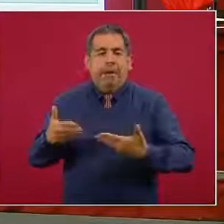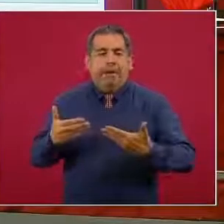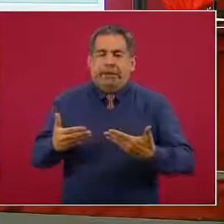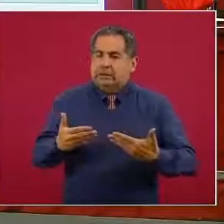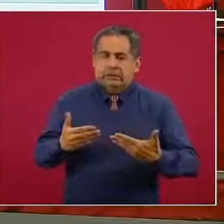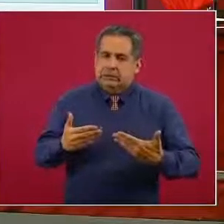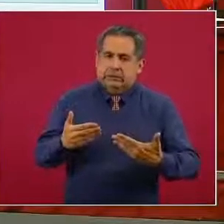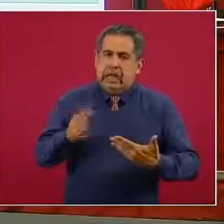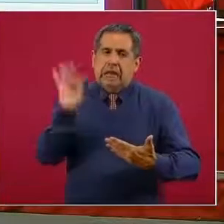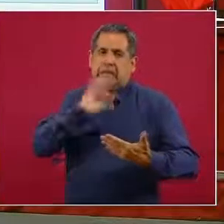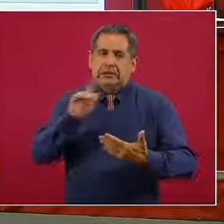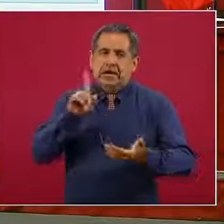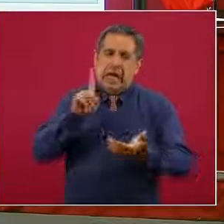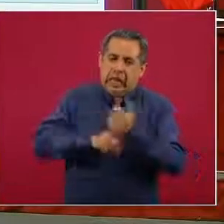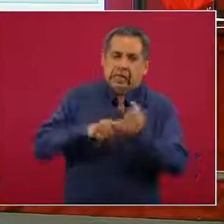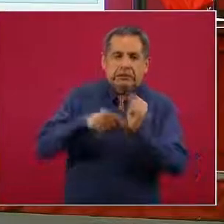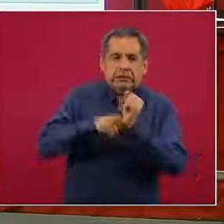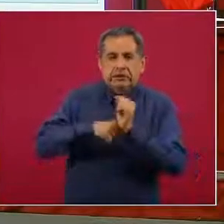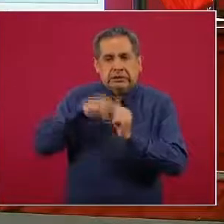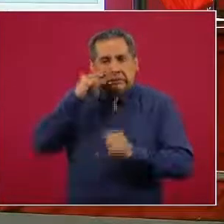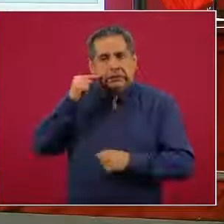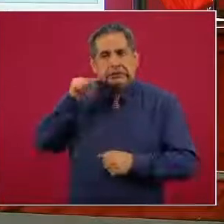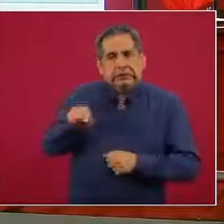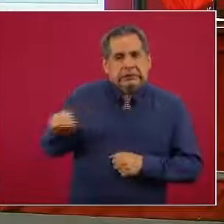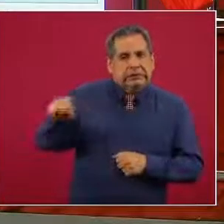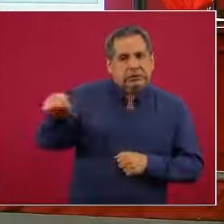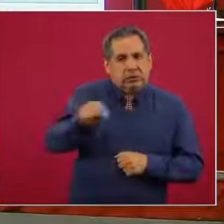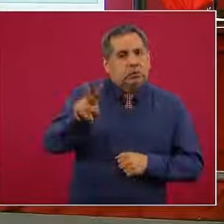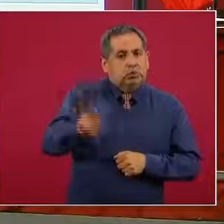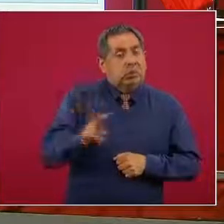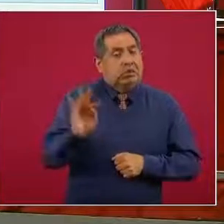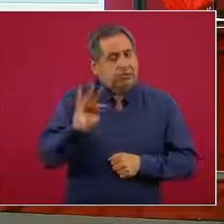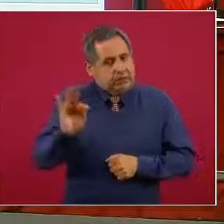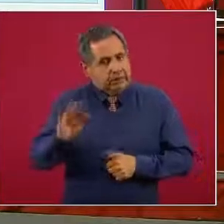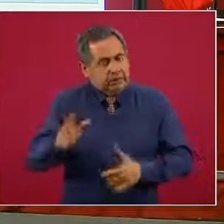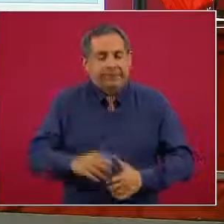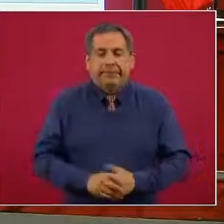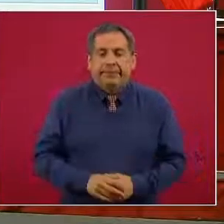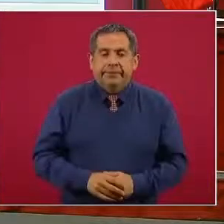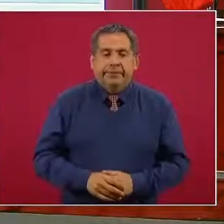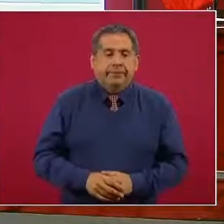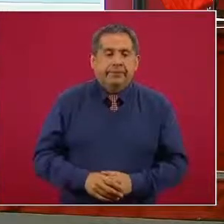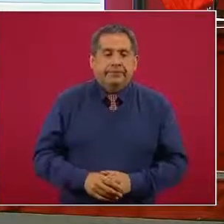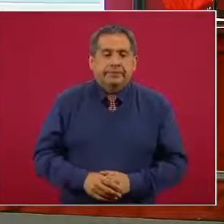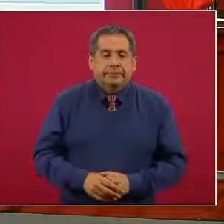no necesariamente representa lo que está ocurriendo en tiempo real. La siguiente.